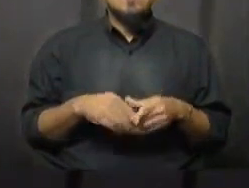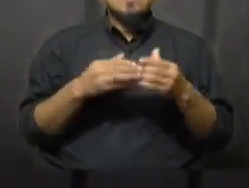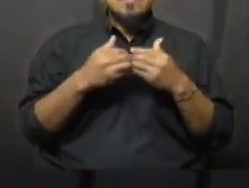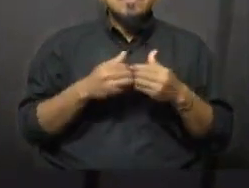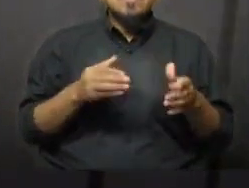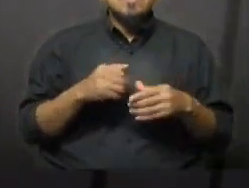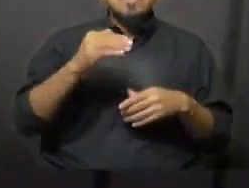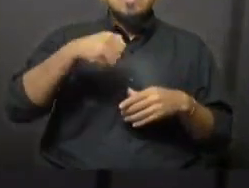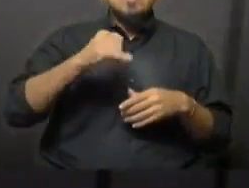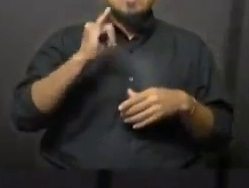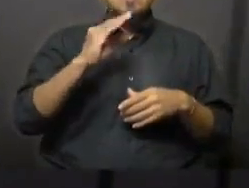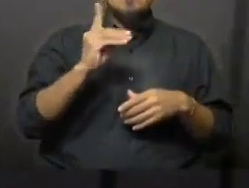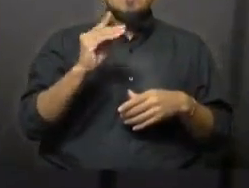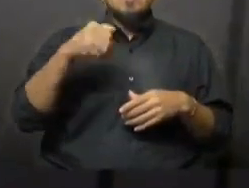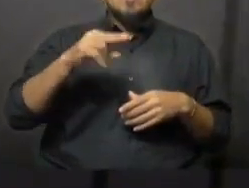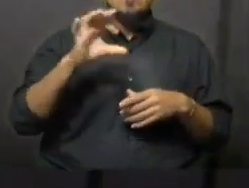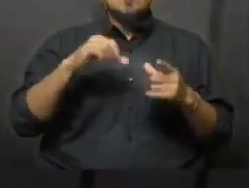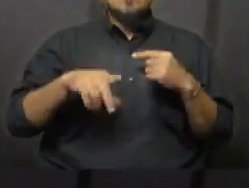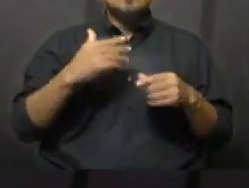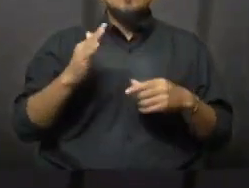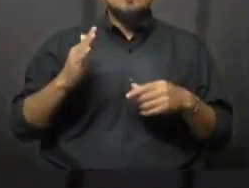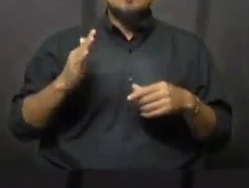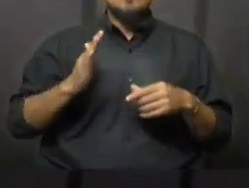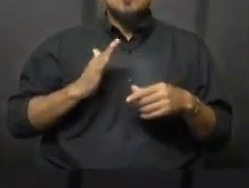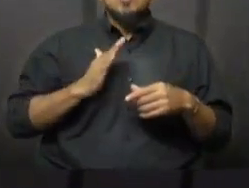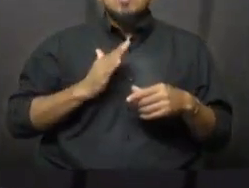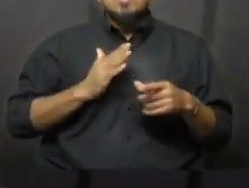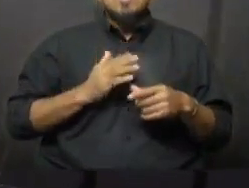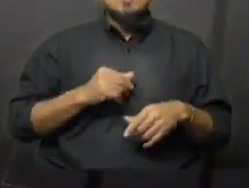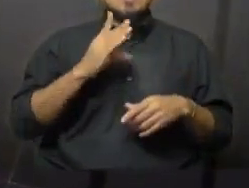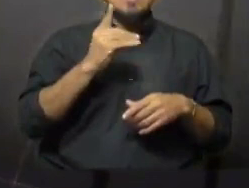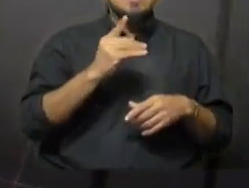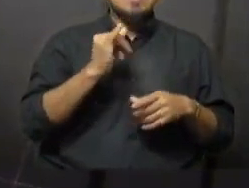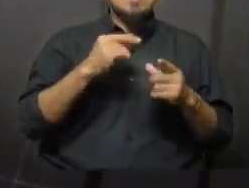nació con la inquietud de mujeres y disidencias músicas.